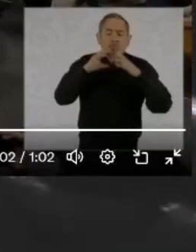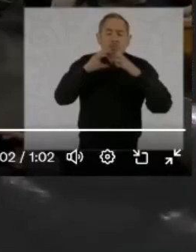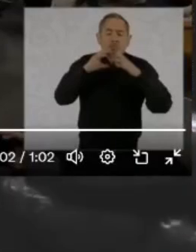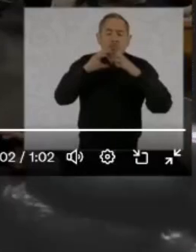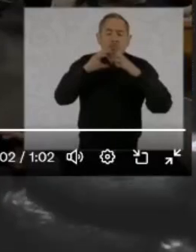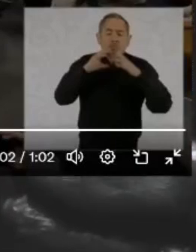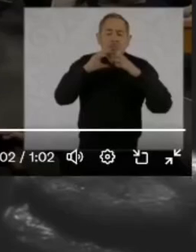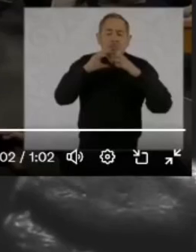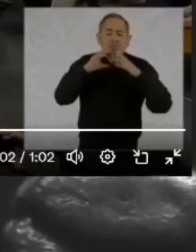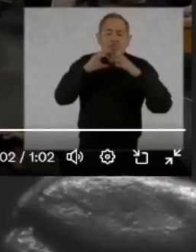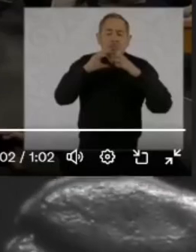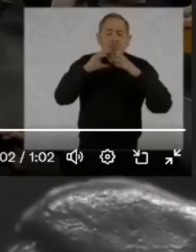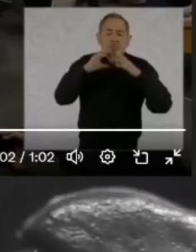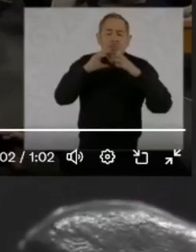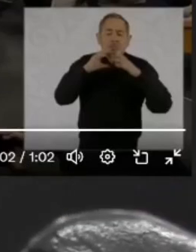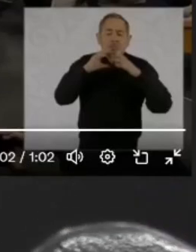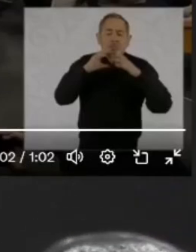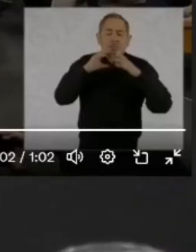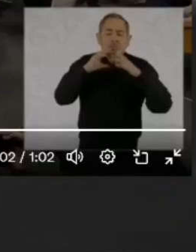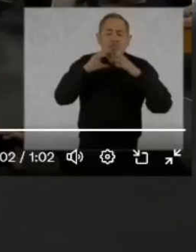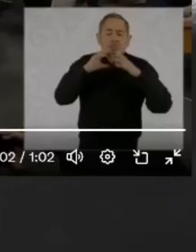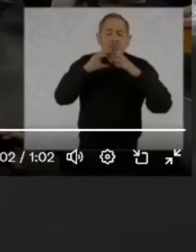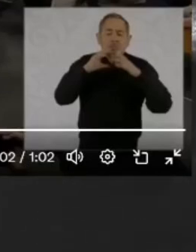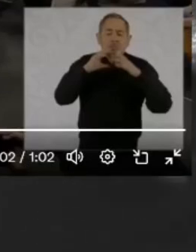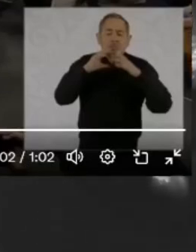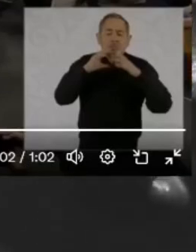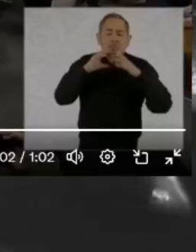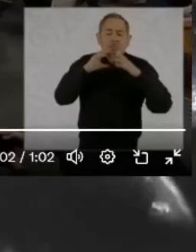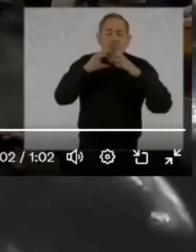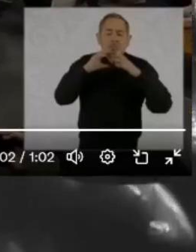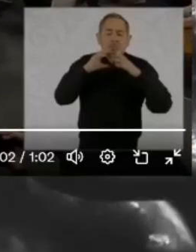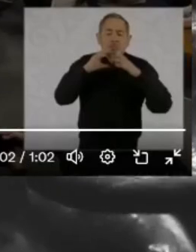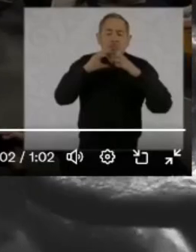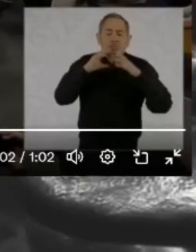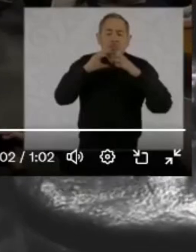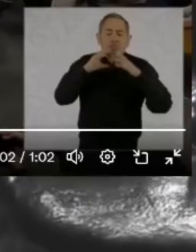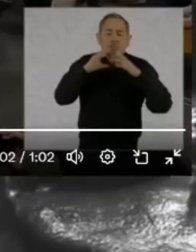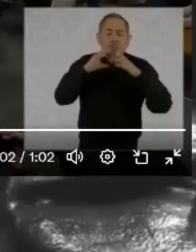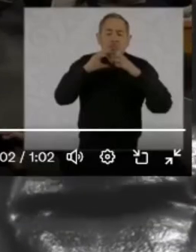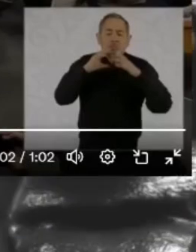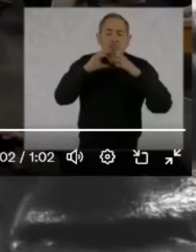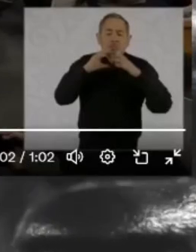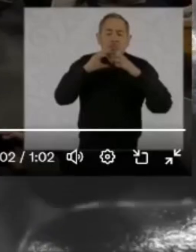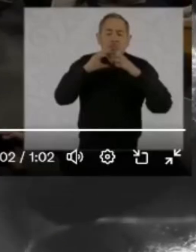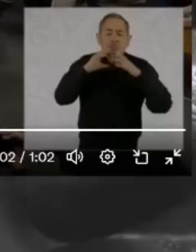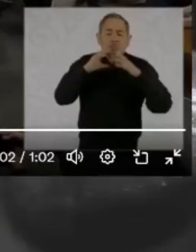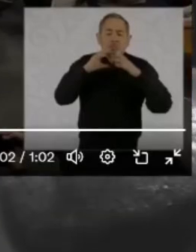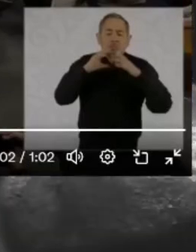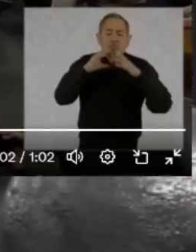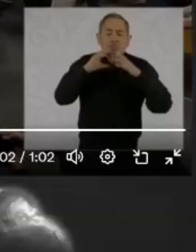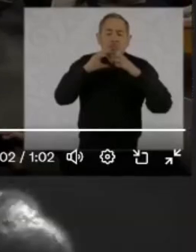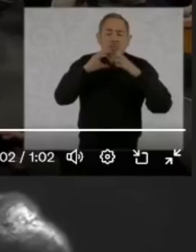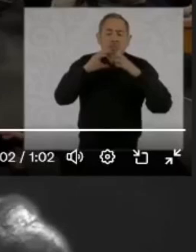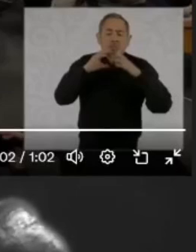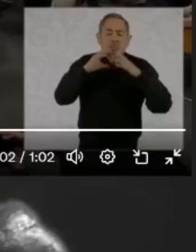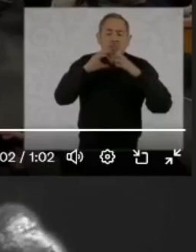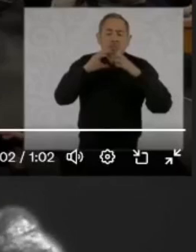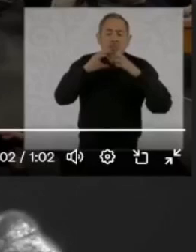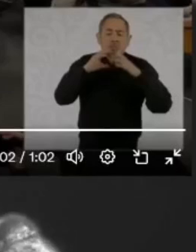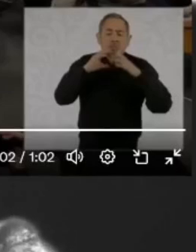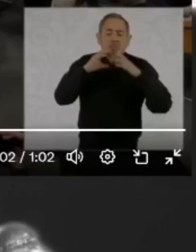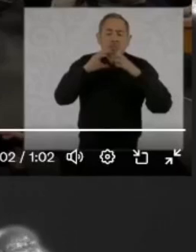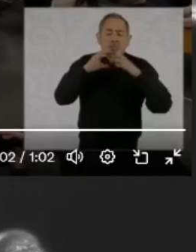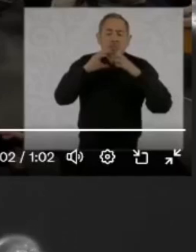tenía acordado el güey, que nos haga pendejo. Y no le salió. Por eso insisto, esto es de